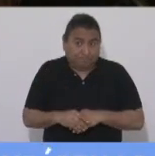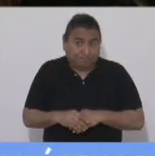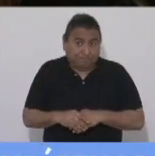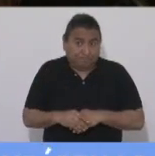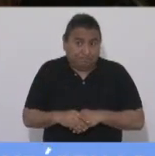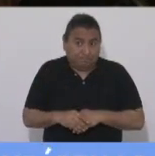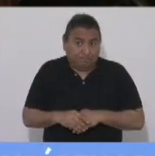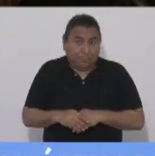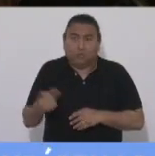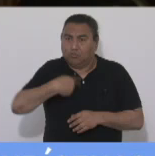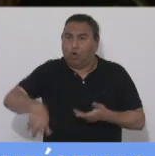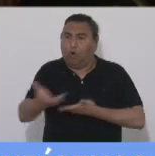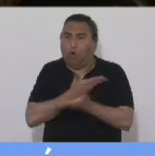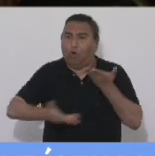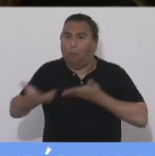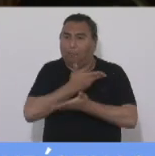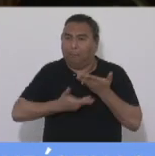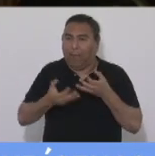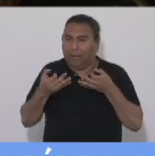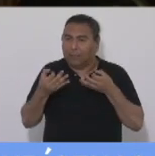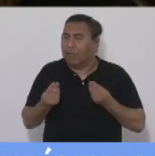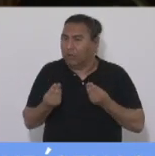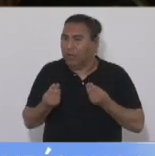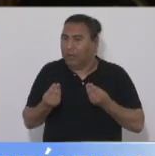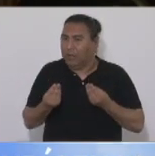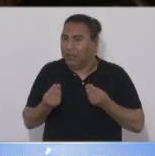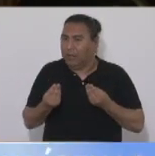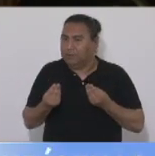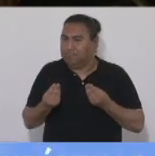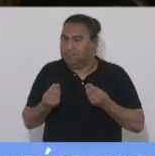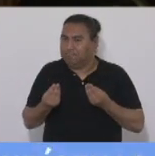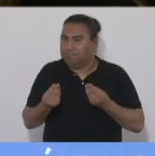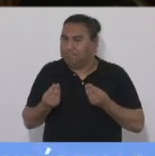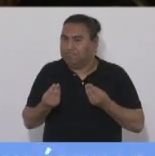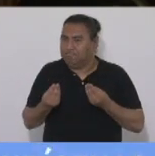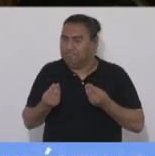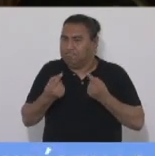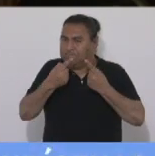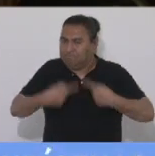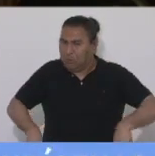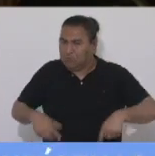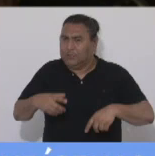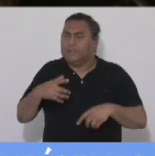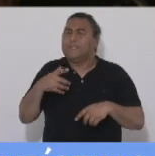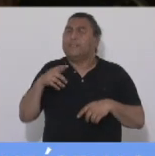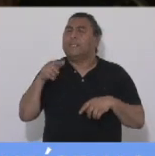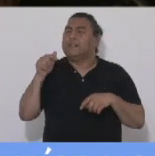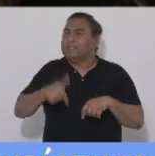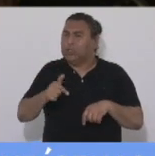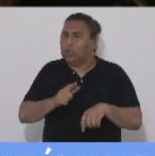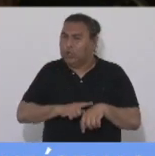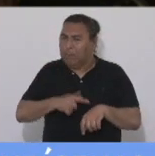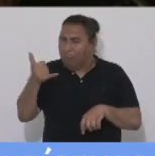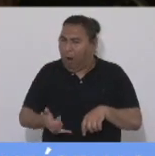estamos compartiendo un conjunto de desafíos que nos presentan estos tiempos, que nos